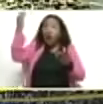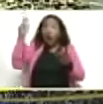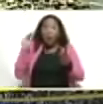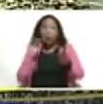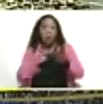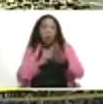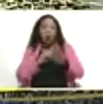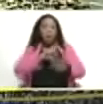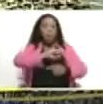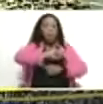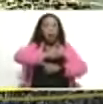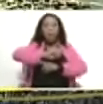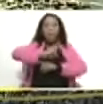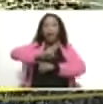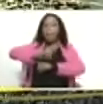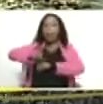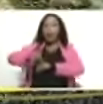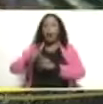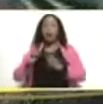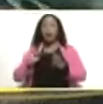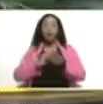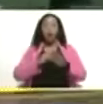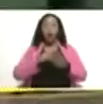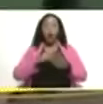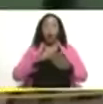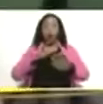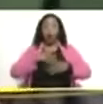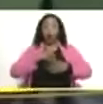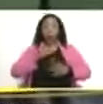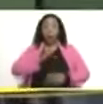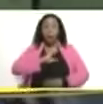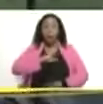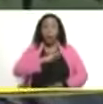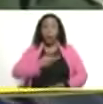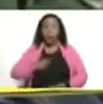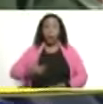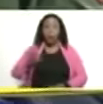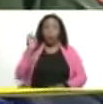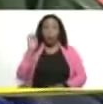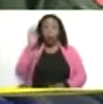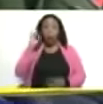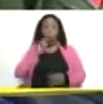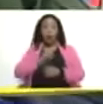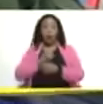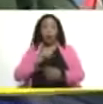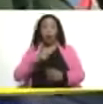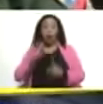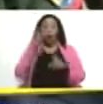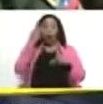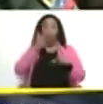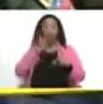peleles, impusieron sus intereses, impusieron sus amenazas,